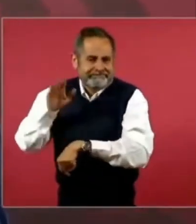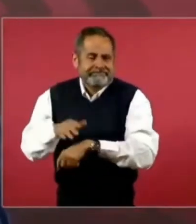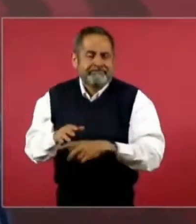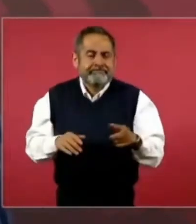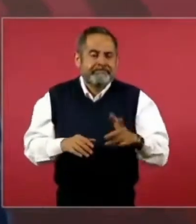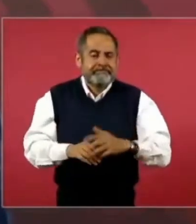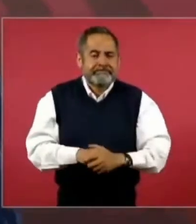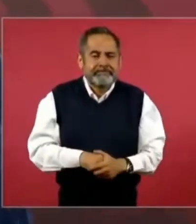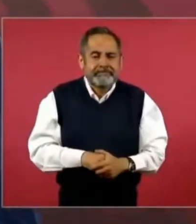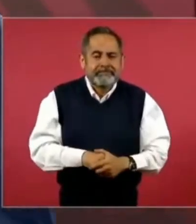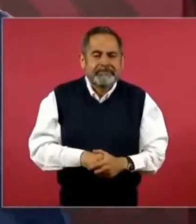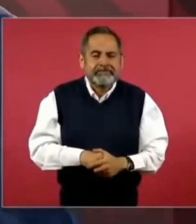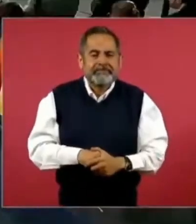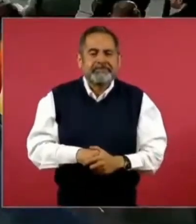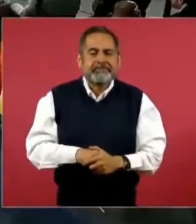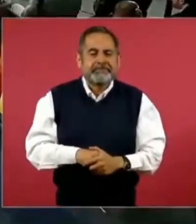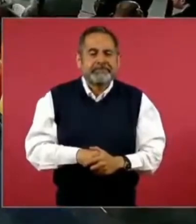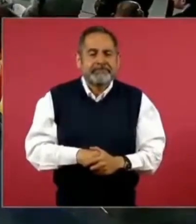la